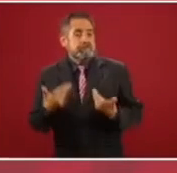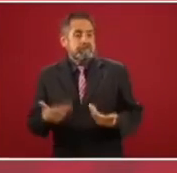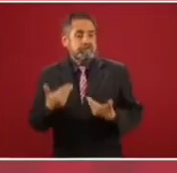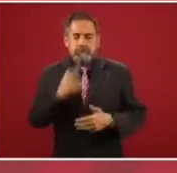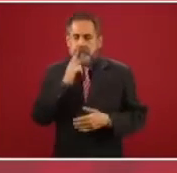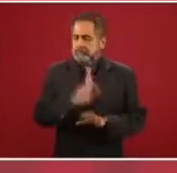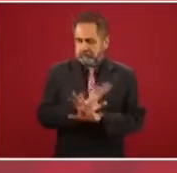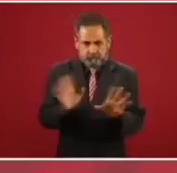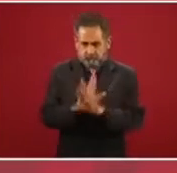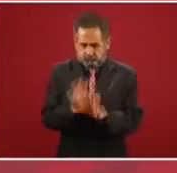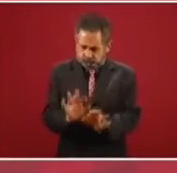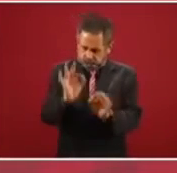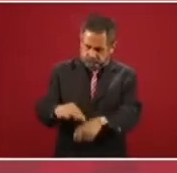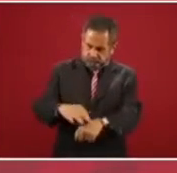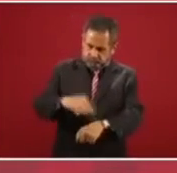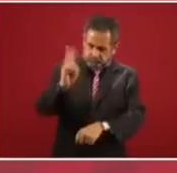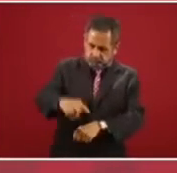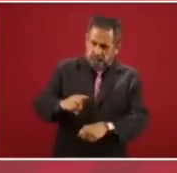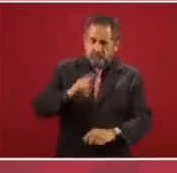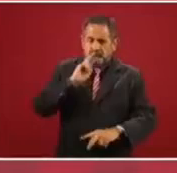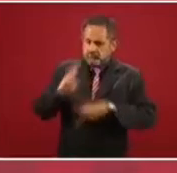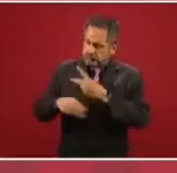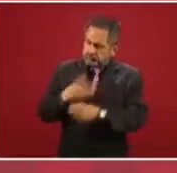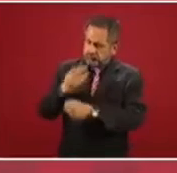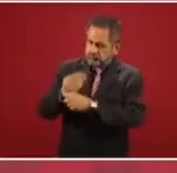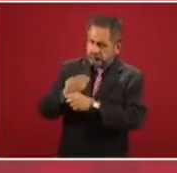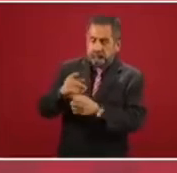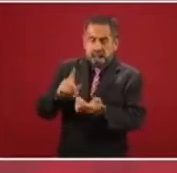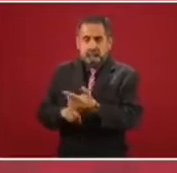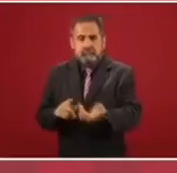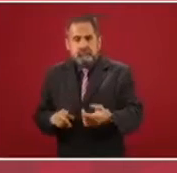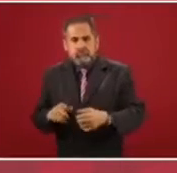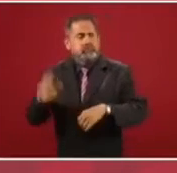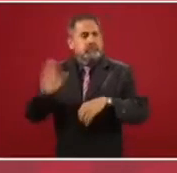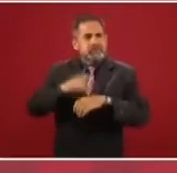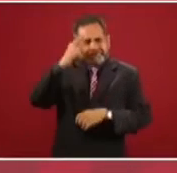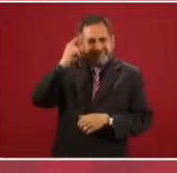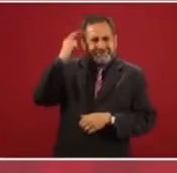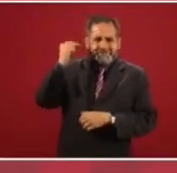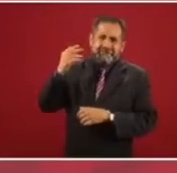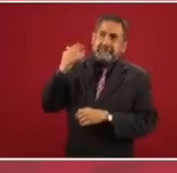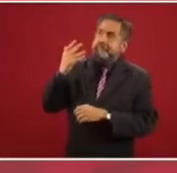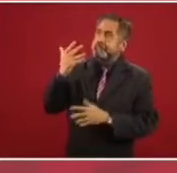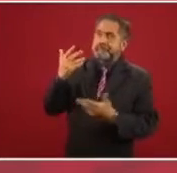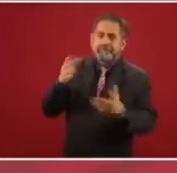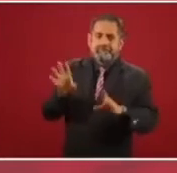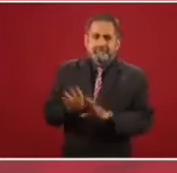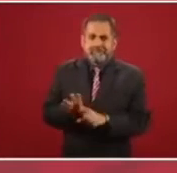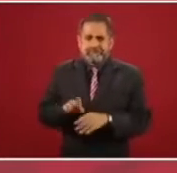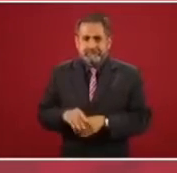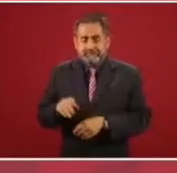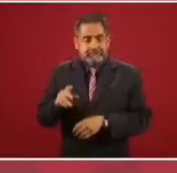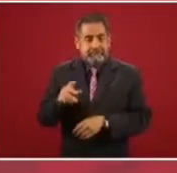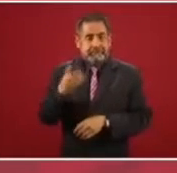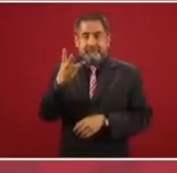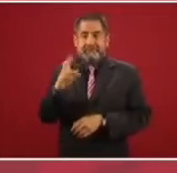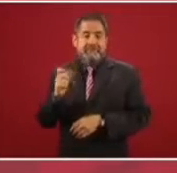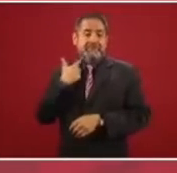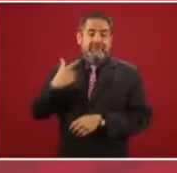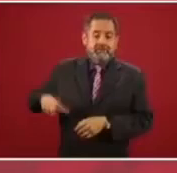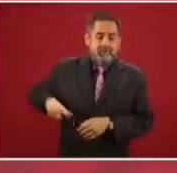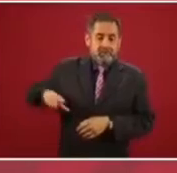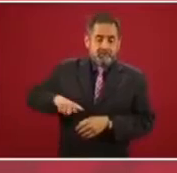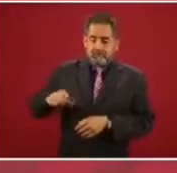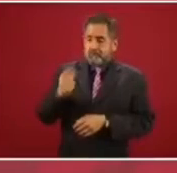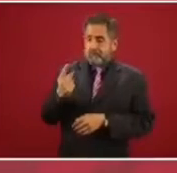ahí yo creo que ahí hay que preguntarse por qué se construyó por qué pasaron casi tres gobiernos estatales y